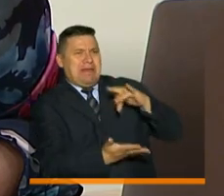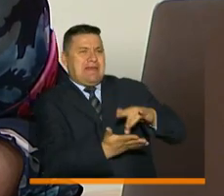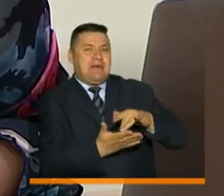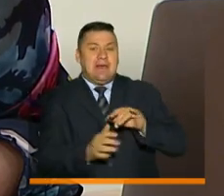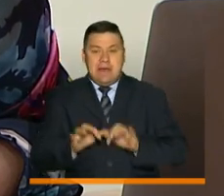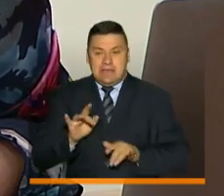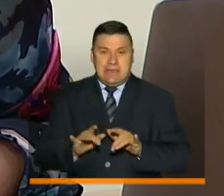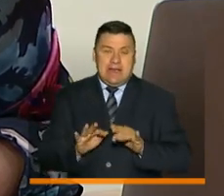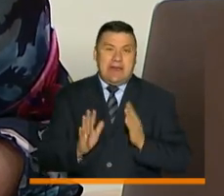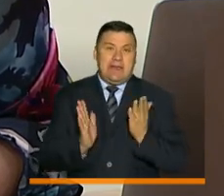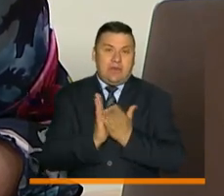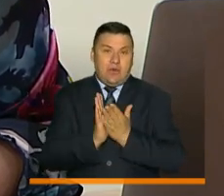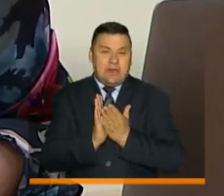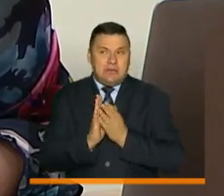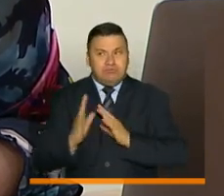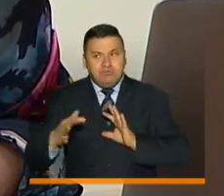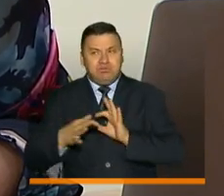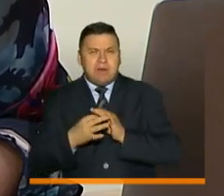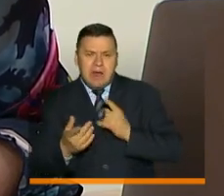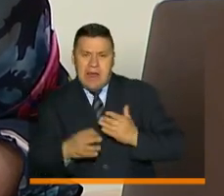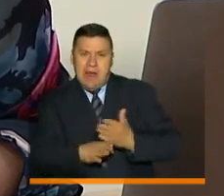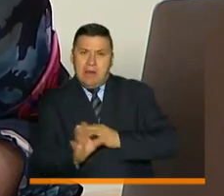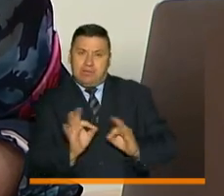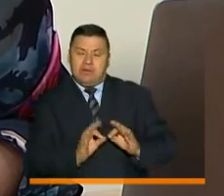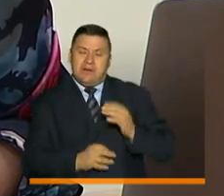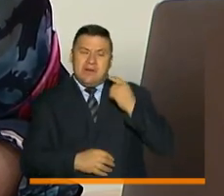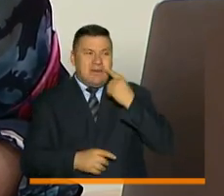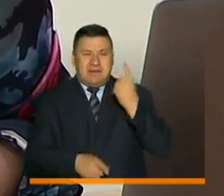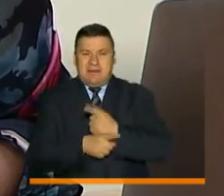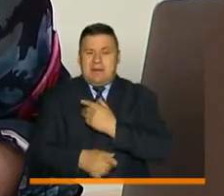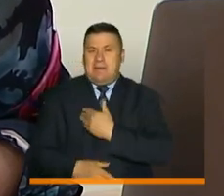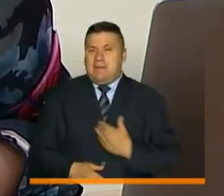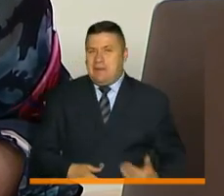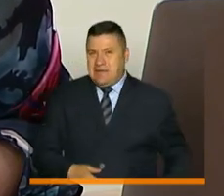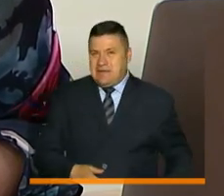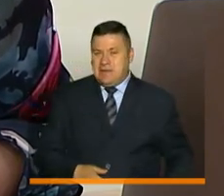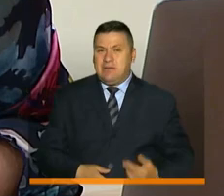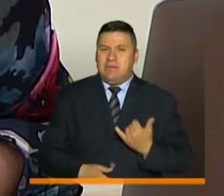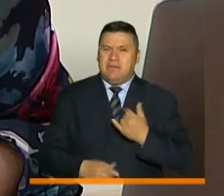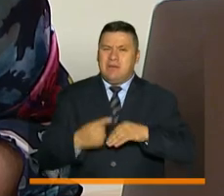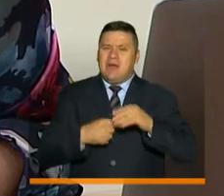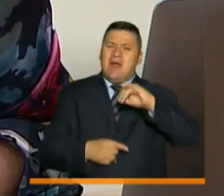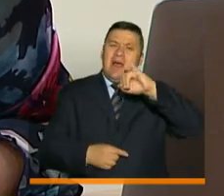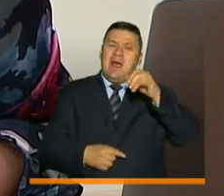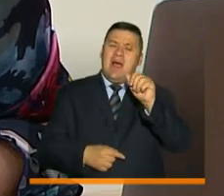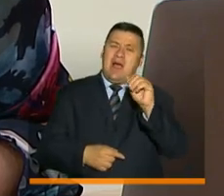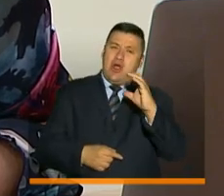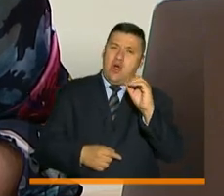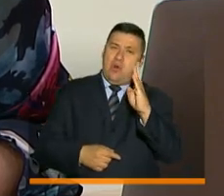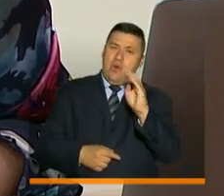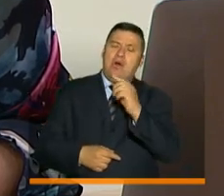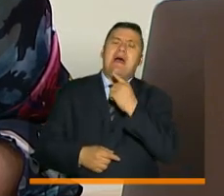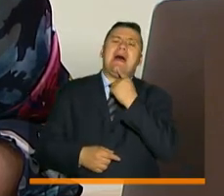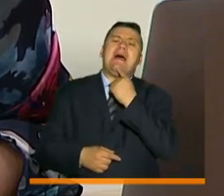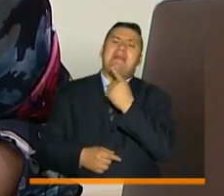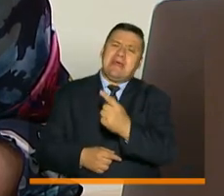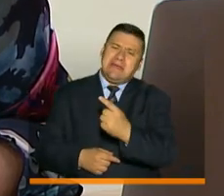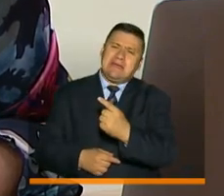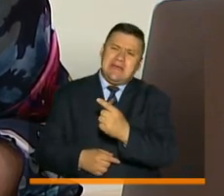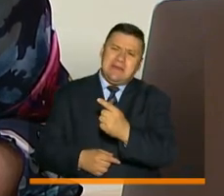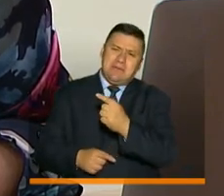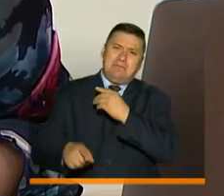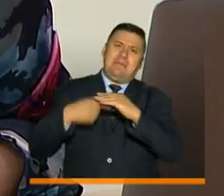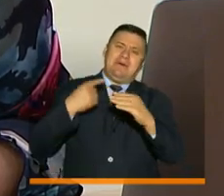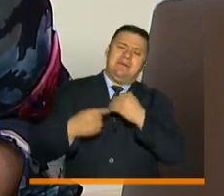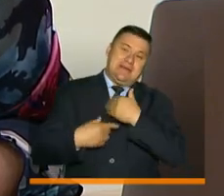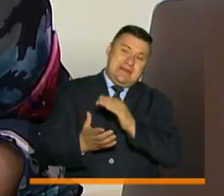con las secretarías de educación para prepararnos a un tema que ponía el presidente. Escuchábamos el mensaje de Jacobo, a quien le mando también